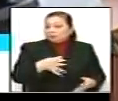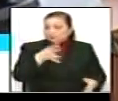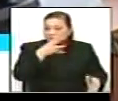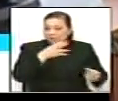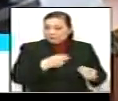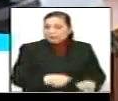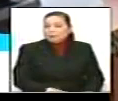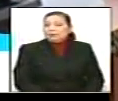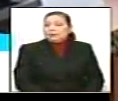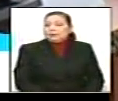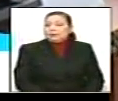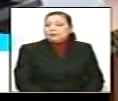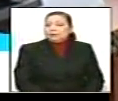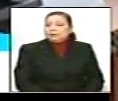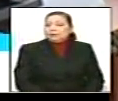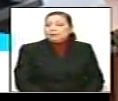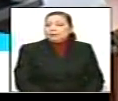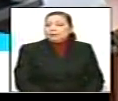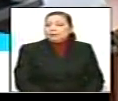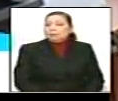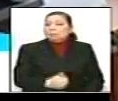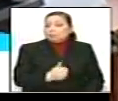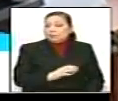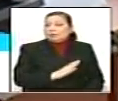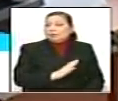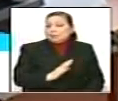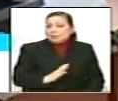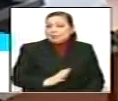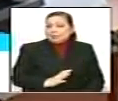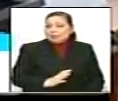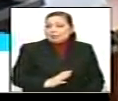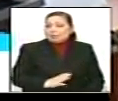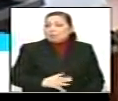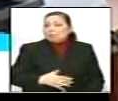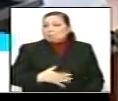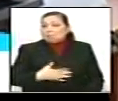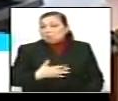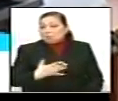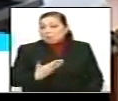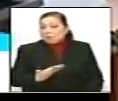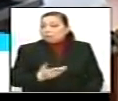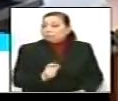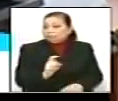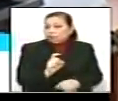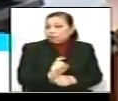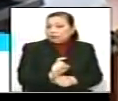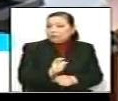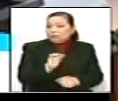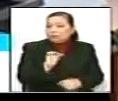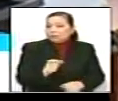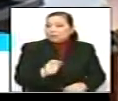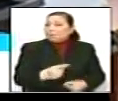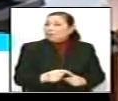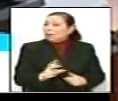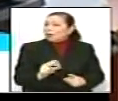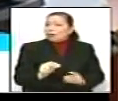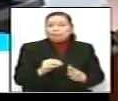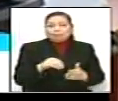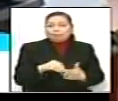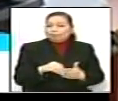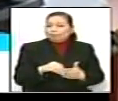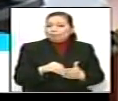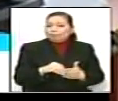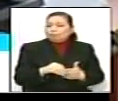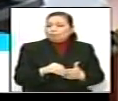aprendizaje. Y creo que hace bien el Estado en poder capacitar a sus funcionarios, pero no para cumplir